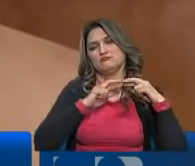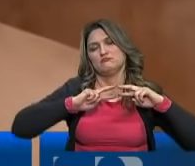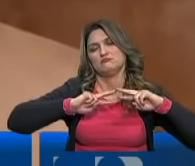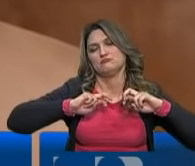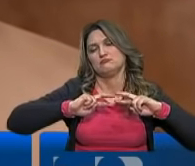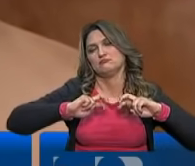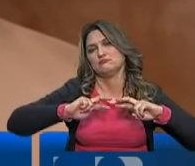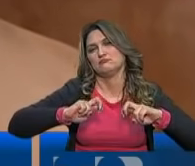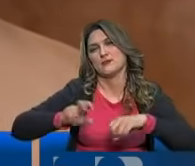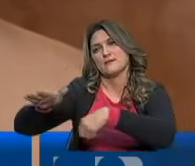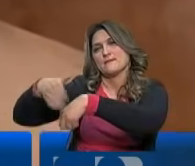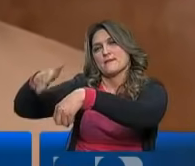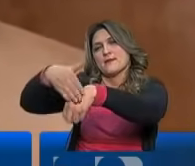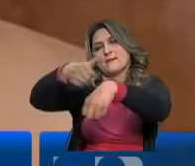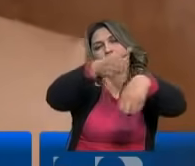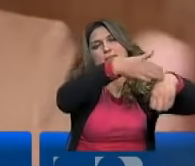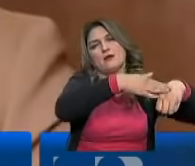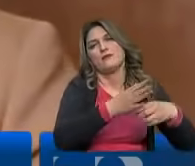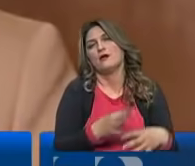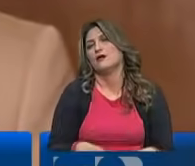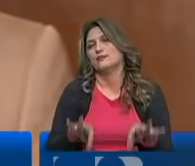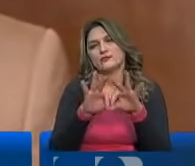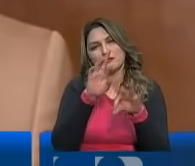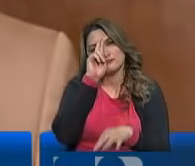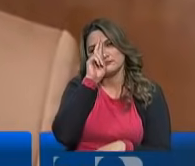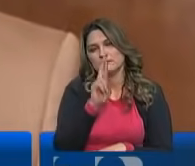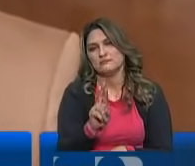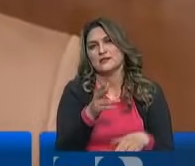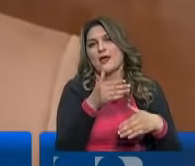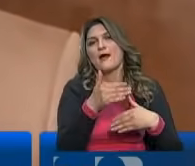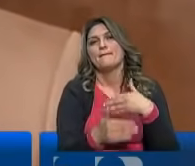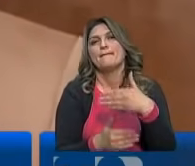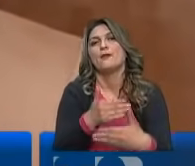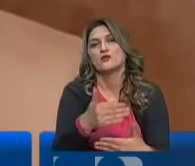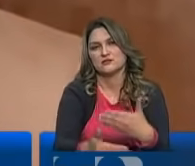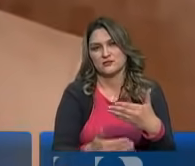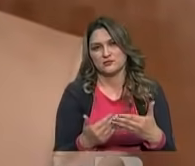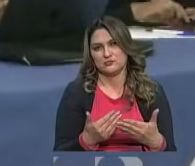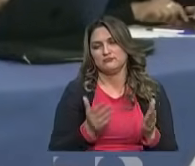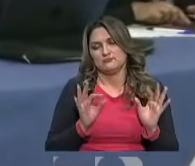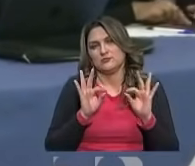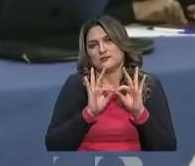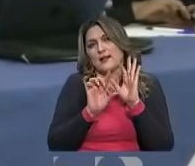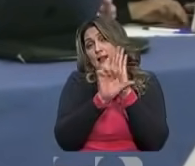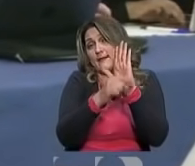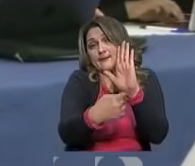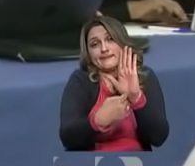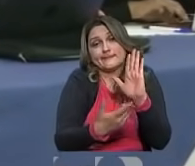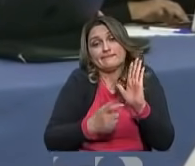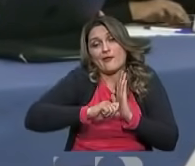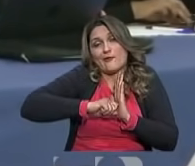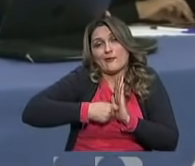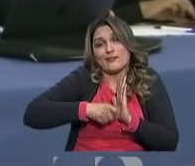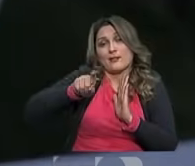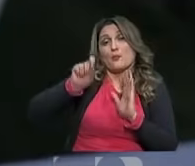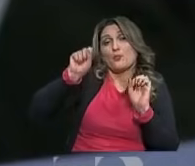pues, crearse un procedimiento paralelo circunvalando las reglas, circunvalando la ley. Además, invita a